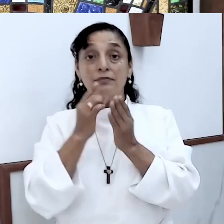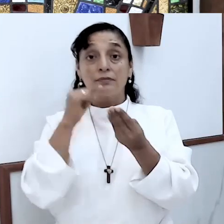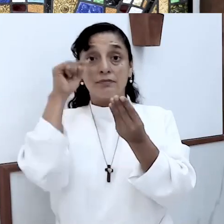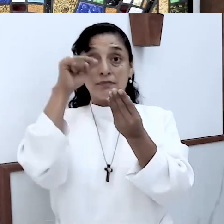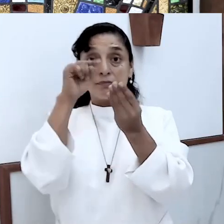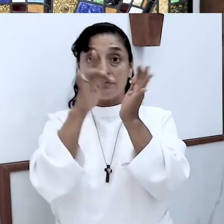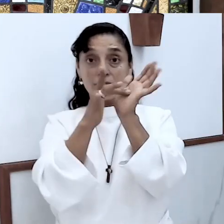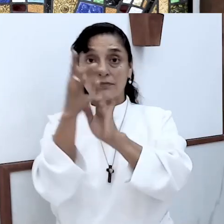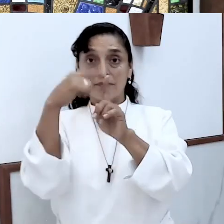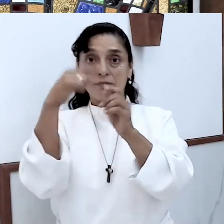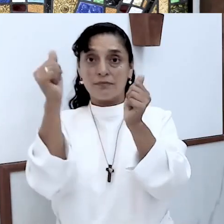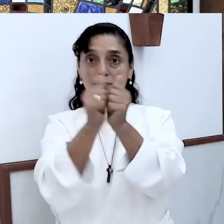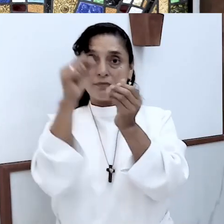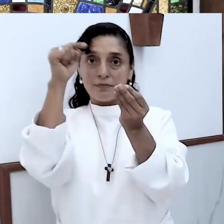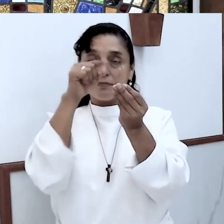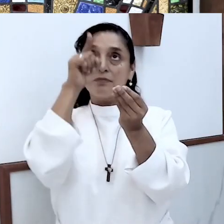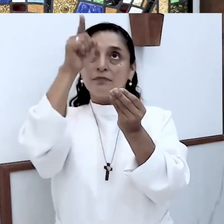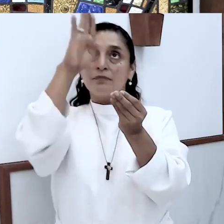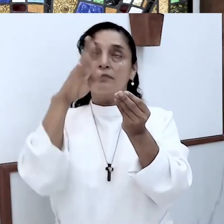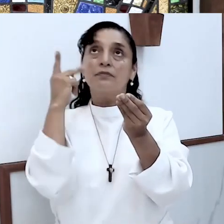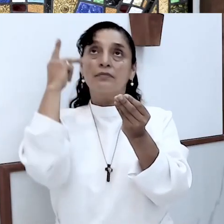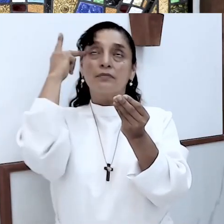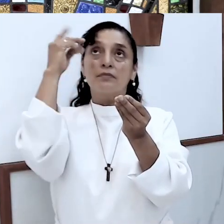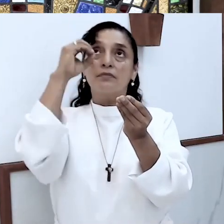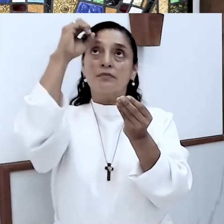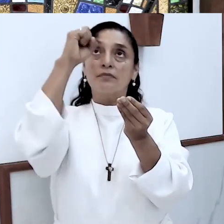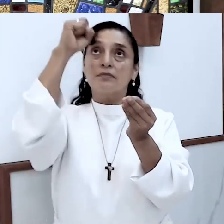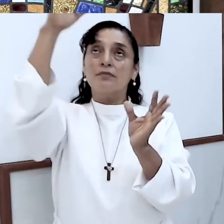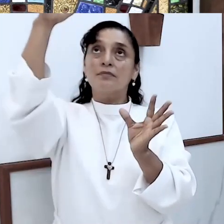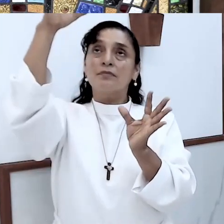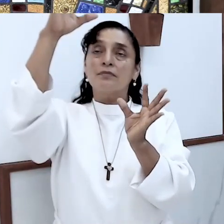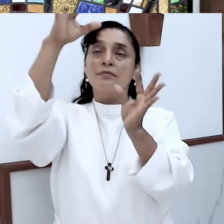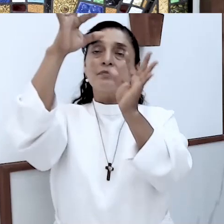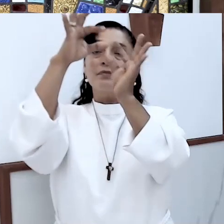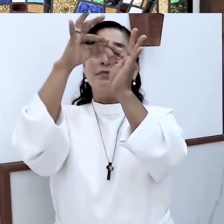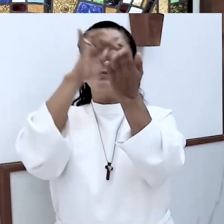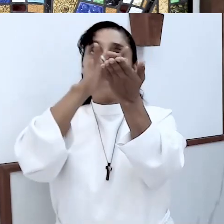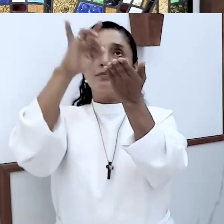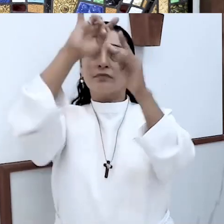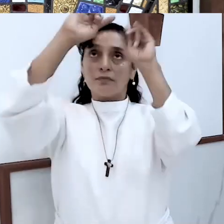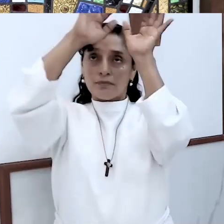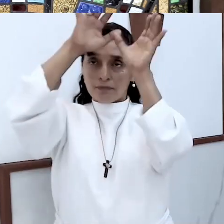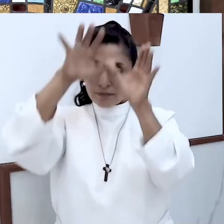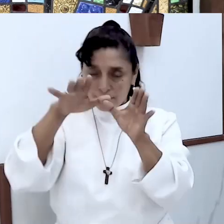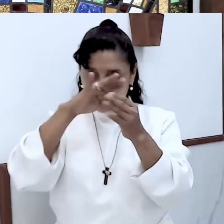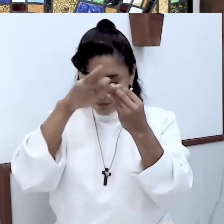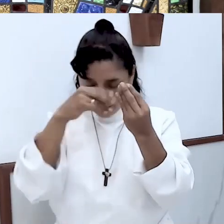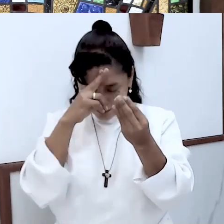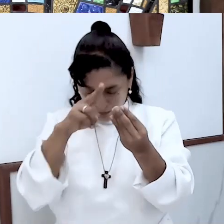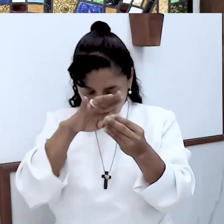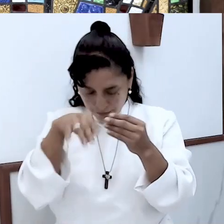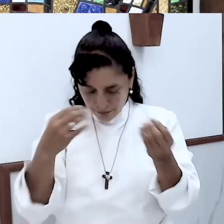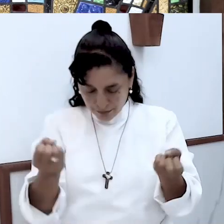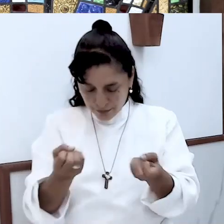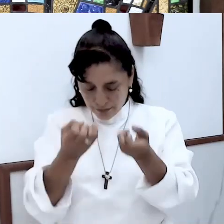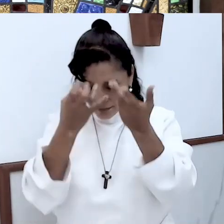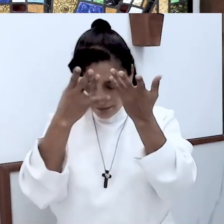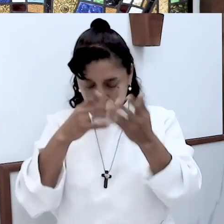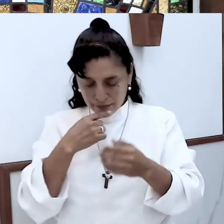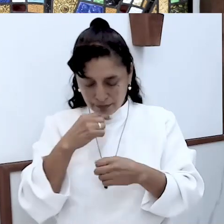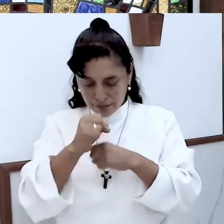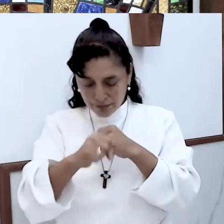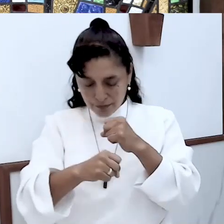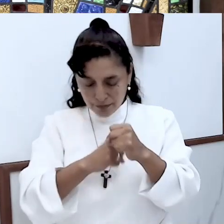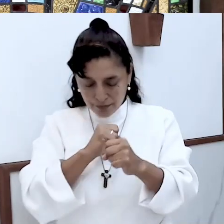Por Cristo, con Él y en Él, a ti Dios Padre Omnipotente, en la unidad del Espíritu Santo, todo honor y